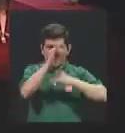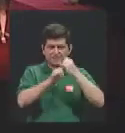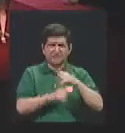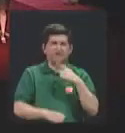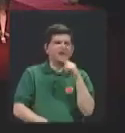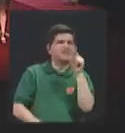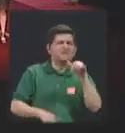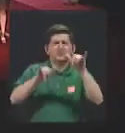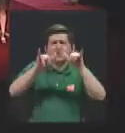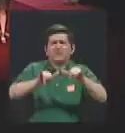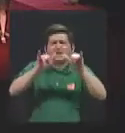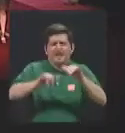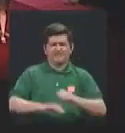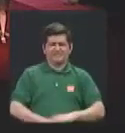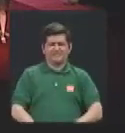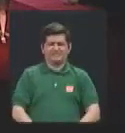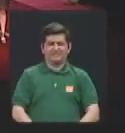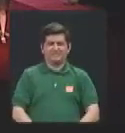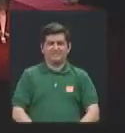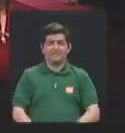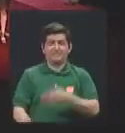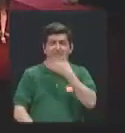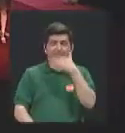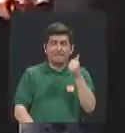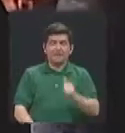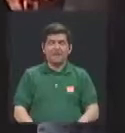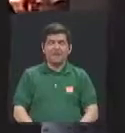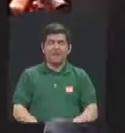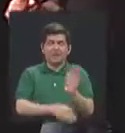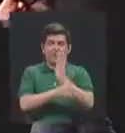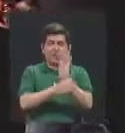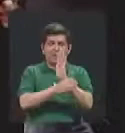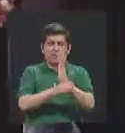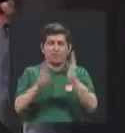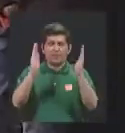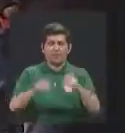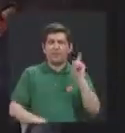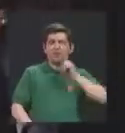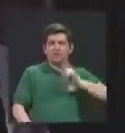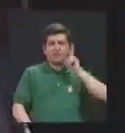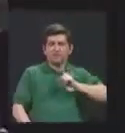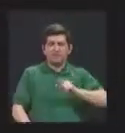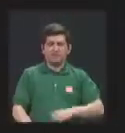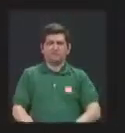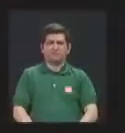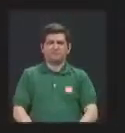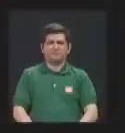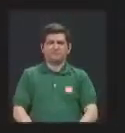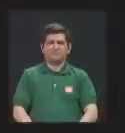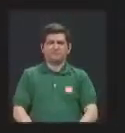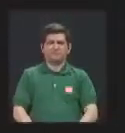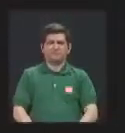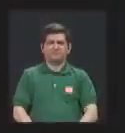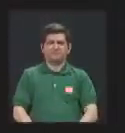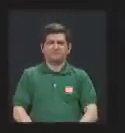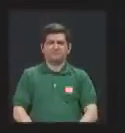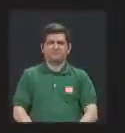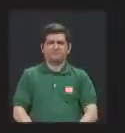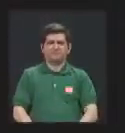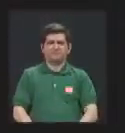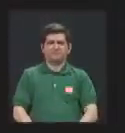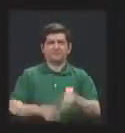El regreso. Bueno, ya se veía venir, precisamente. Mejor largometraje de ficción, El regreso de Hernán Jiménez.